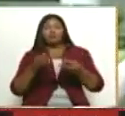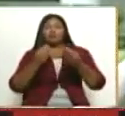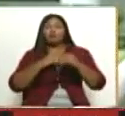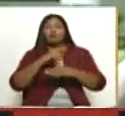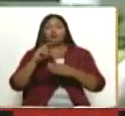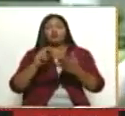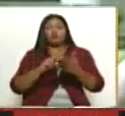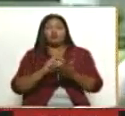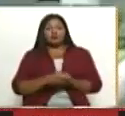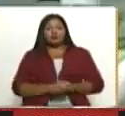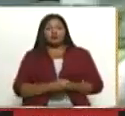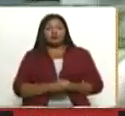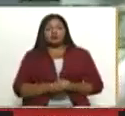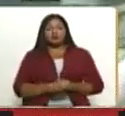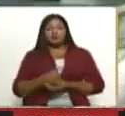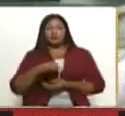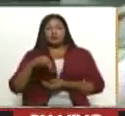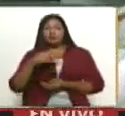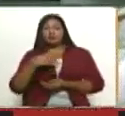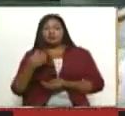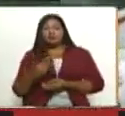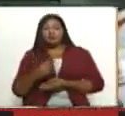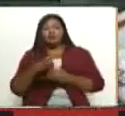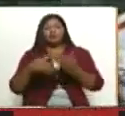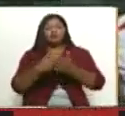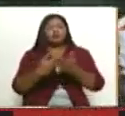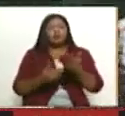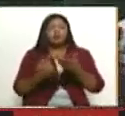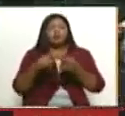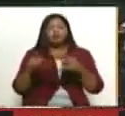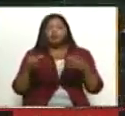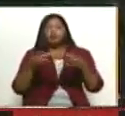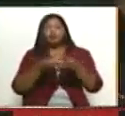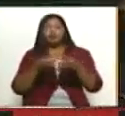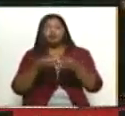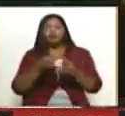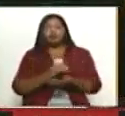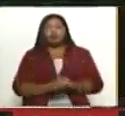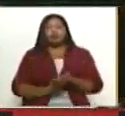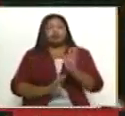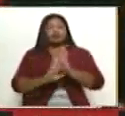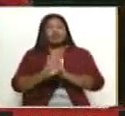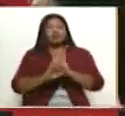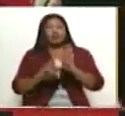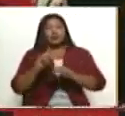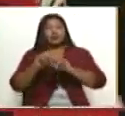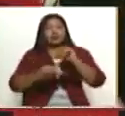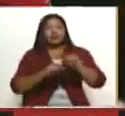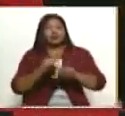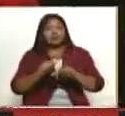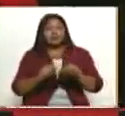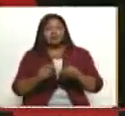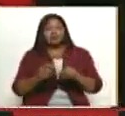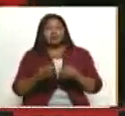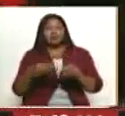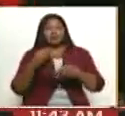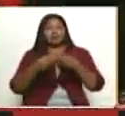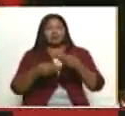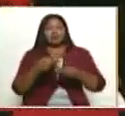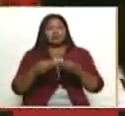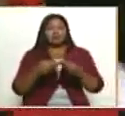nacional, nosotros queremos proponerle a la otra delegación que avancemos para que este ciclo sea el ciclo de la